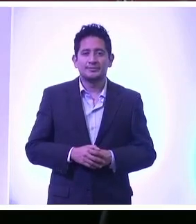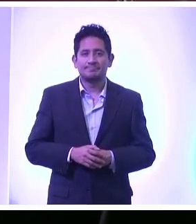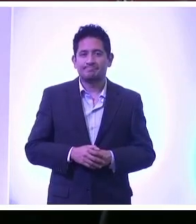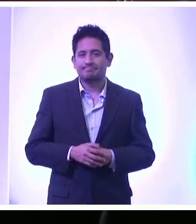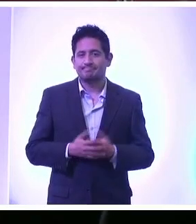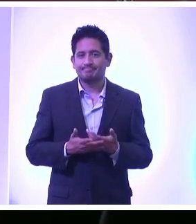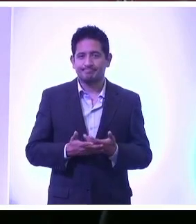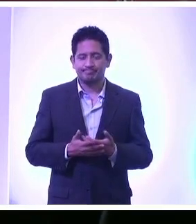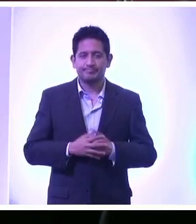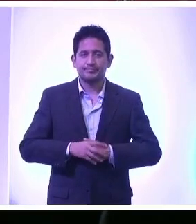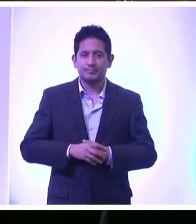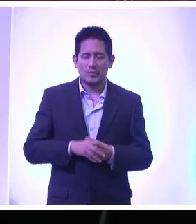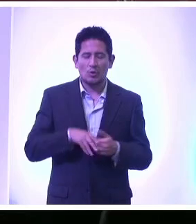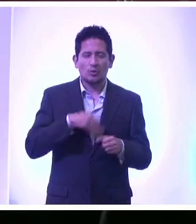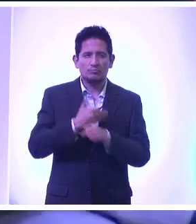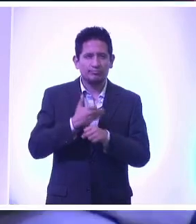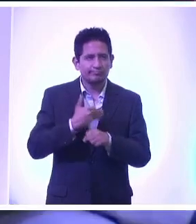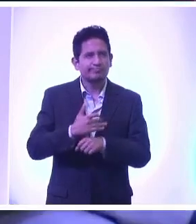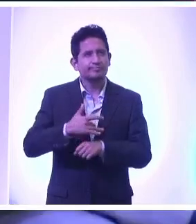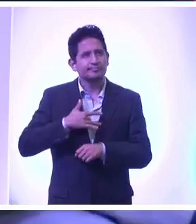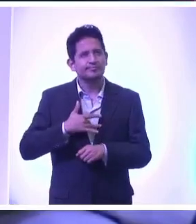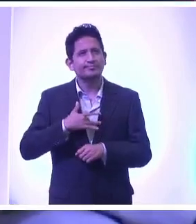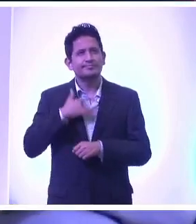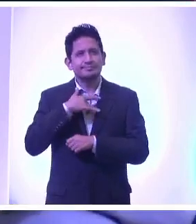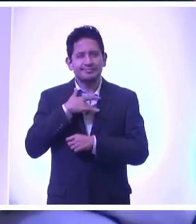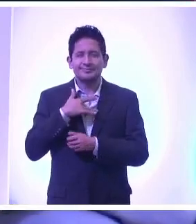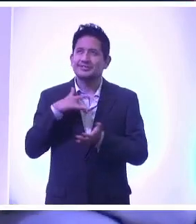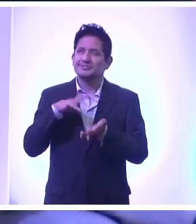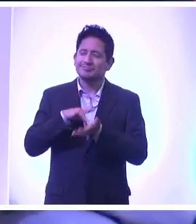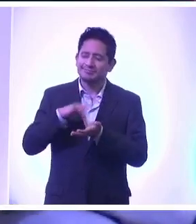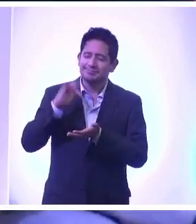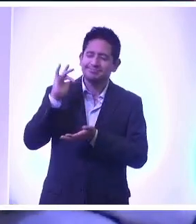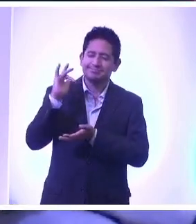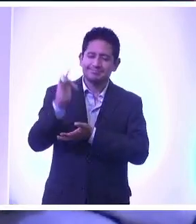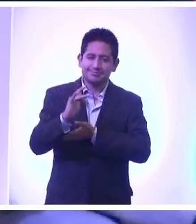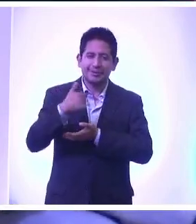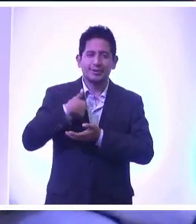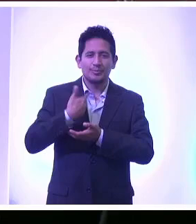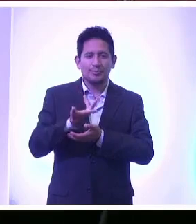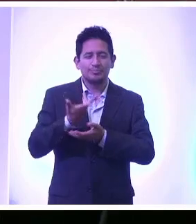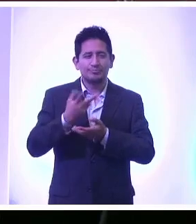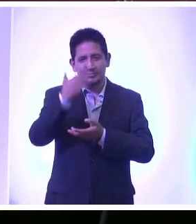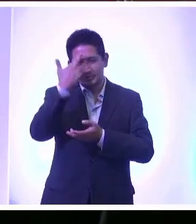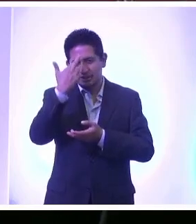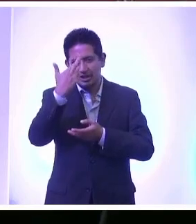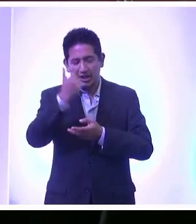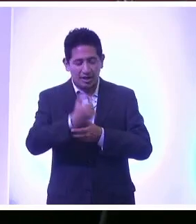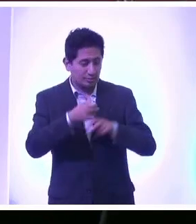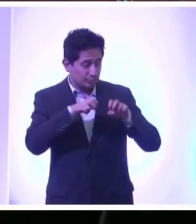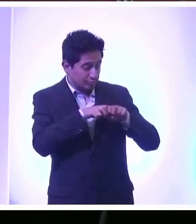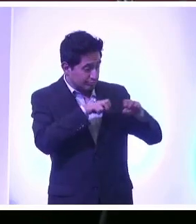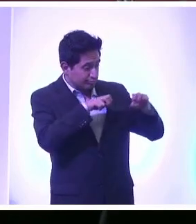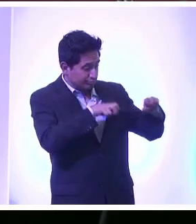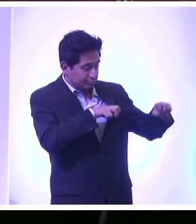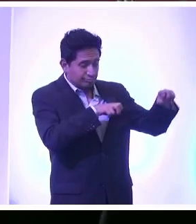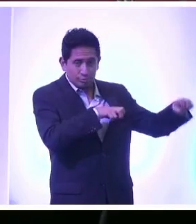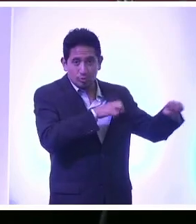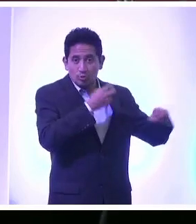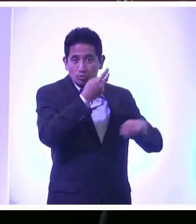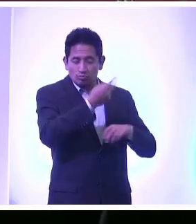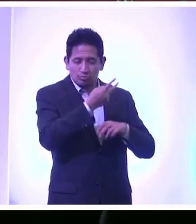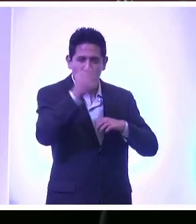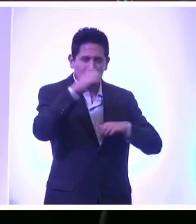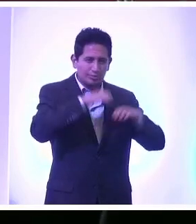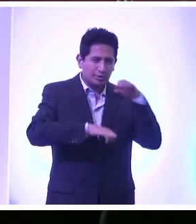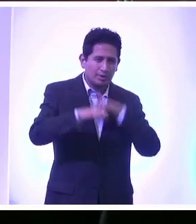eh Muy agradecido de de estar aquí con ustedes y de compartir el panel con eh empresarios de